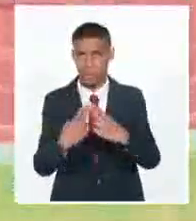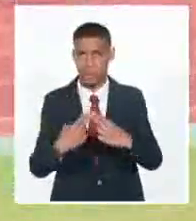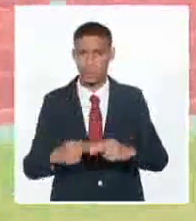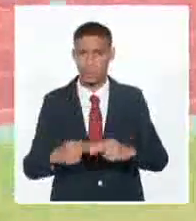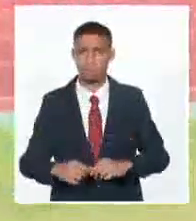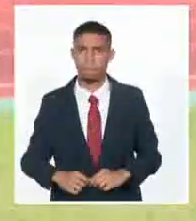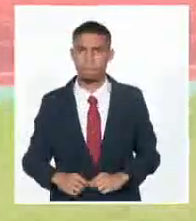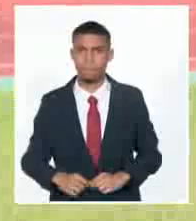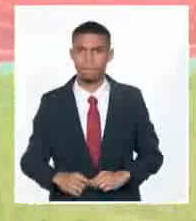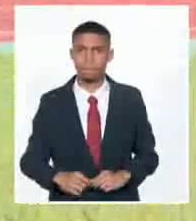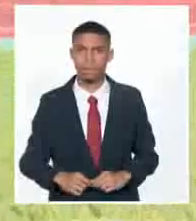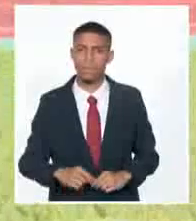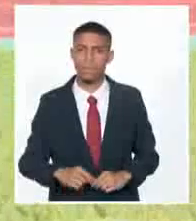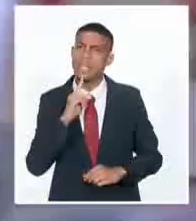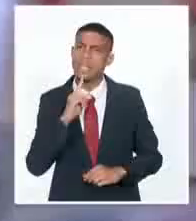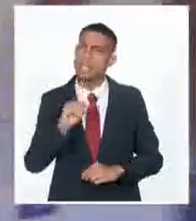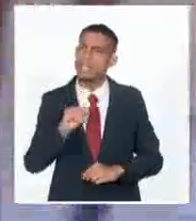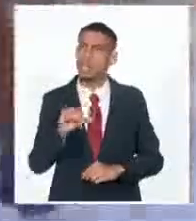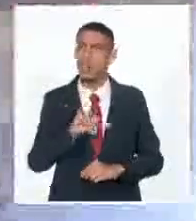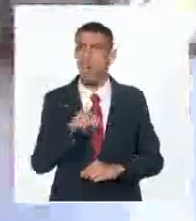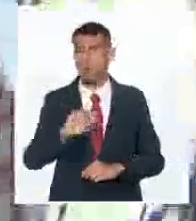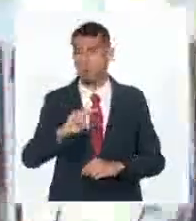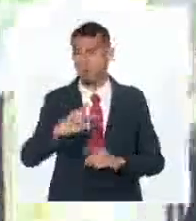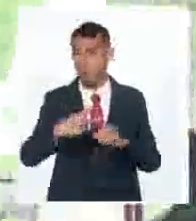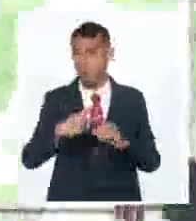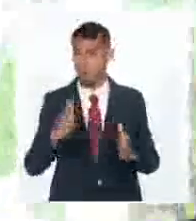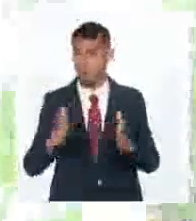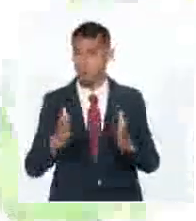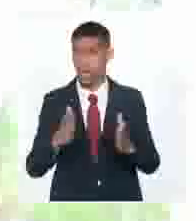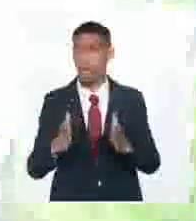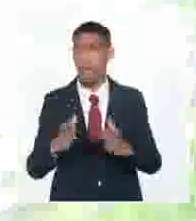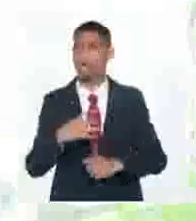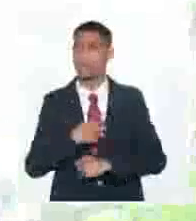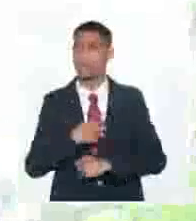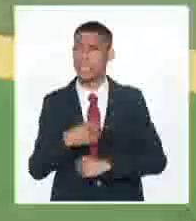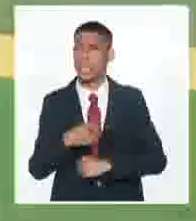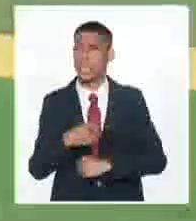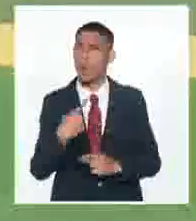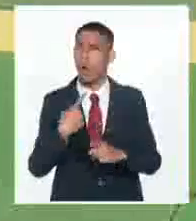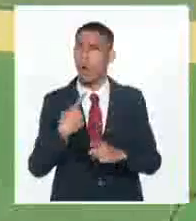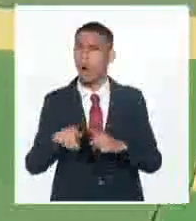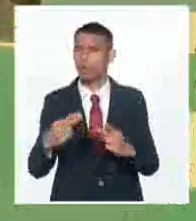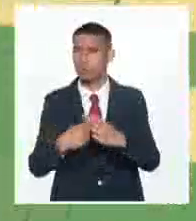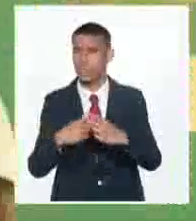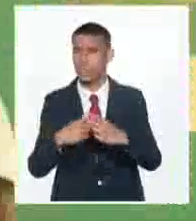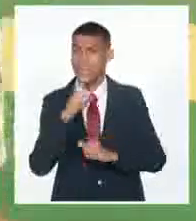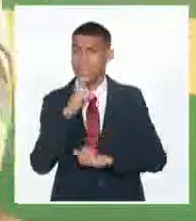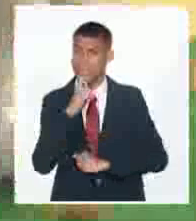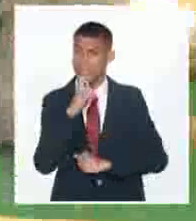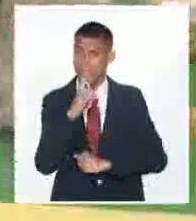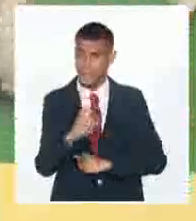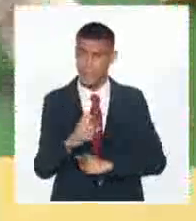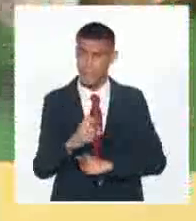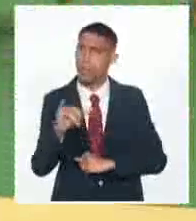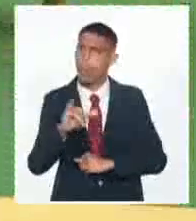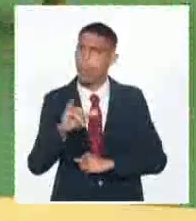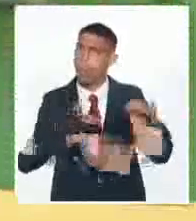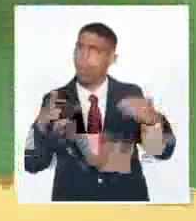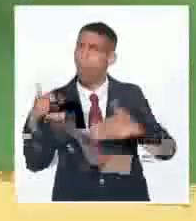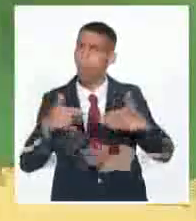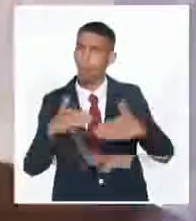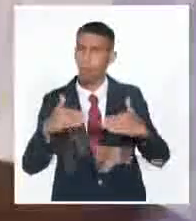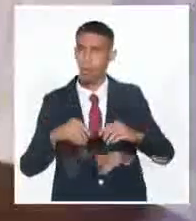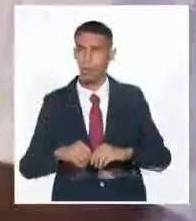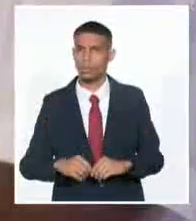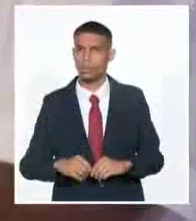Es significativo señalar que en esta segunda etapa vamos a tener el evento muy complejo, muy participativo, y estamos